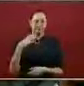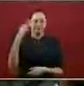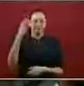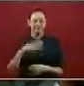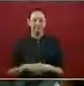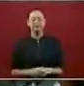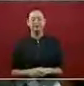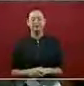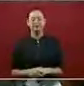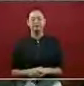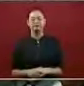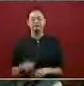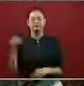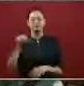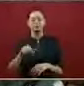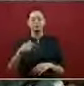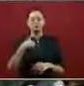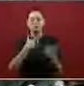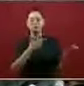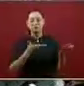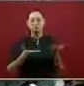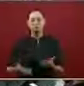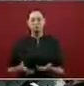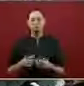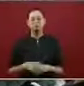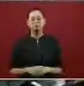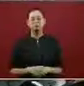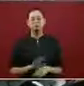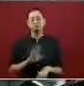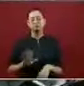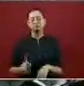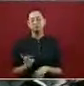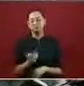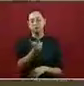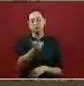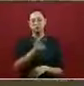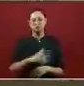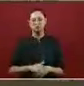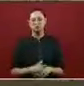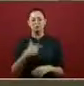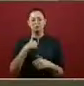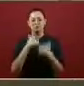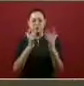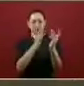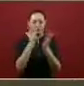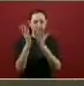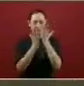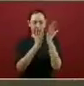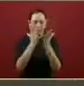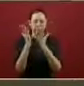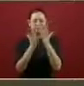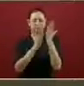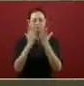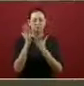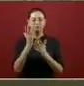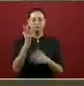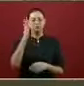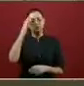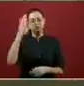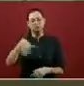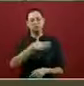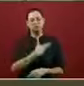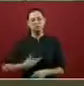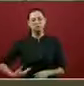El día de hoy me encuentro aquí para preguntar lo siguiente. Soy estudiante y, señor